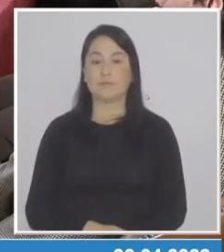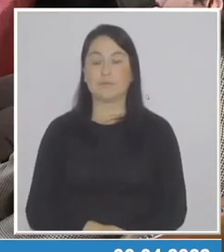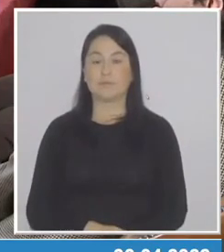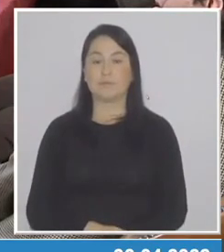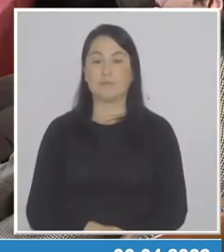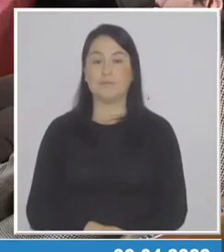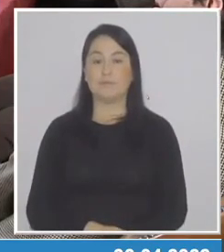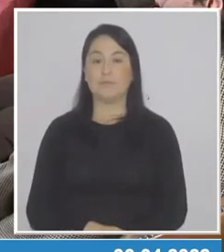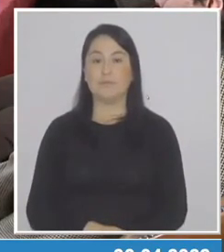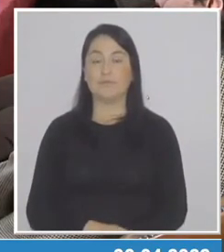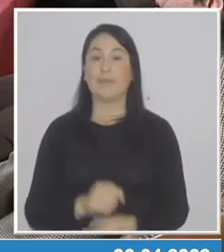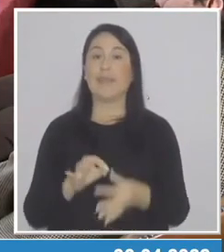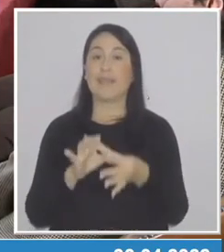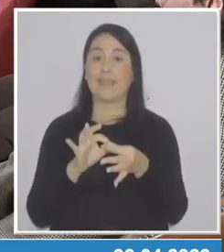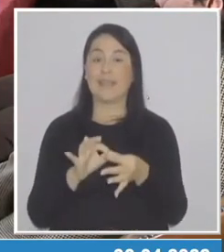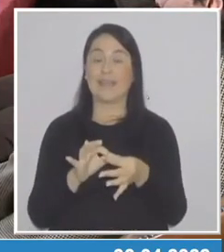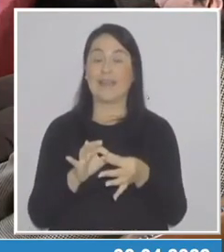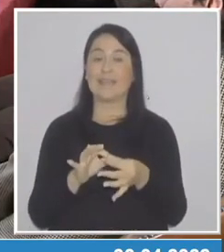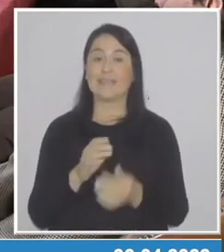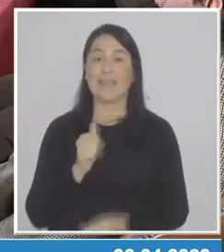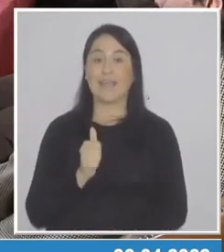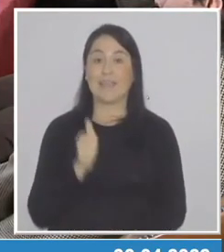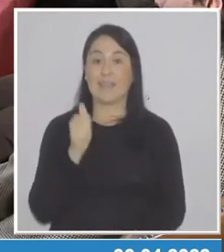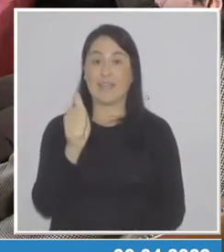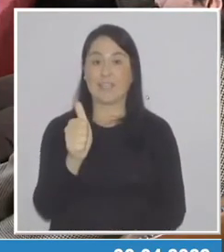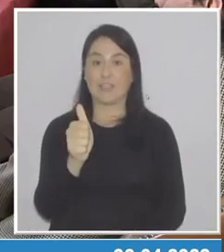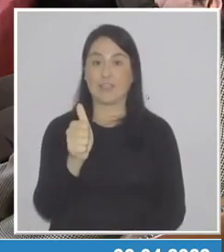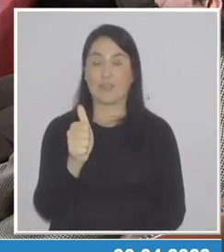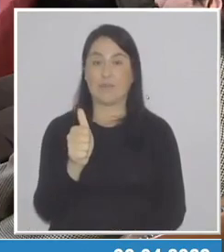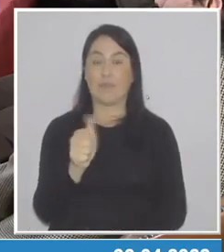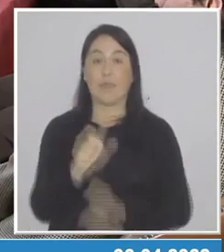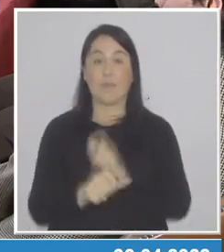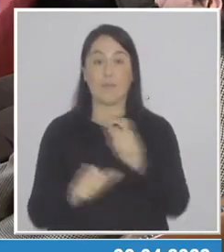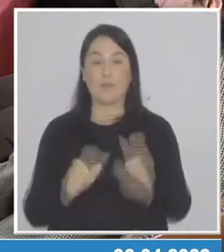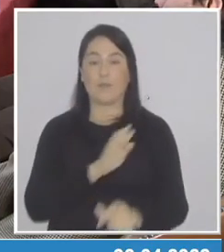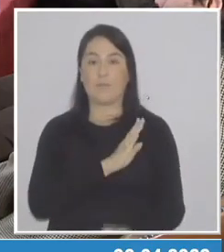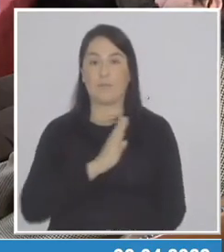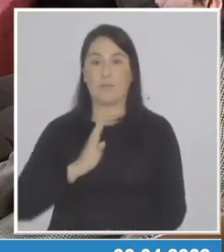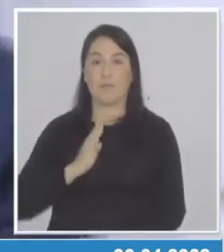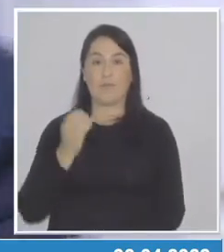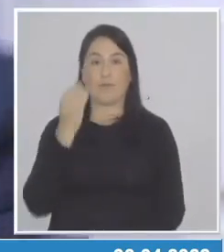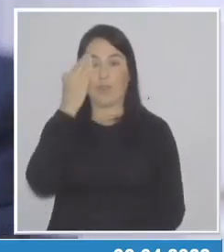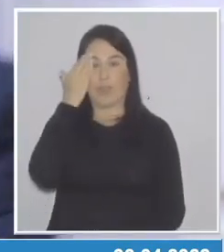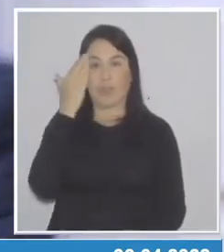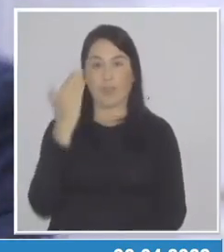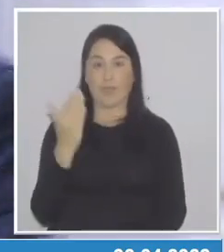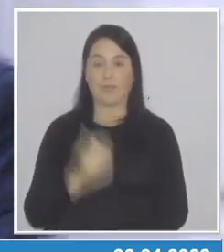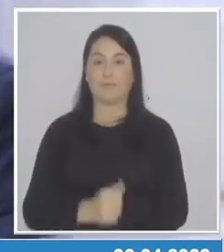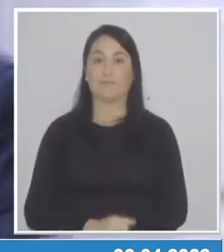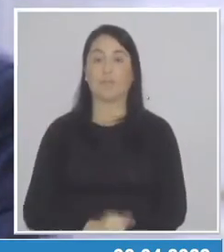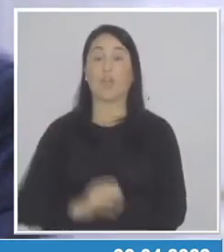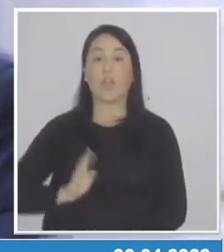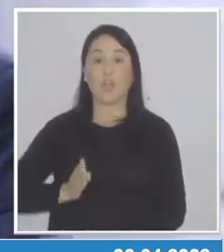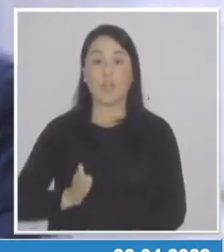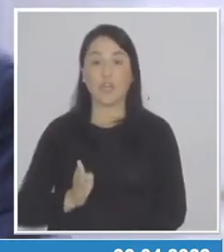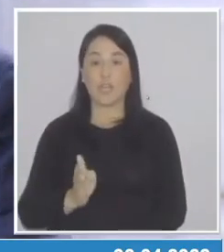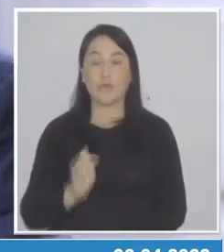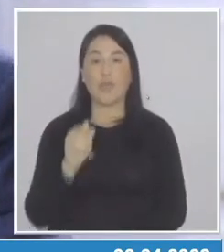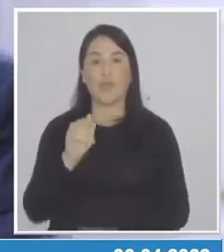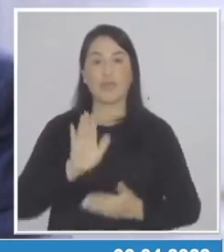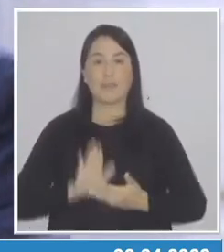Gracias, director. Comisionadas, comisionadas, muy buenos días. Continuando con esta